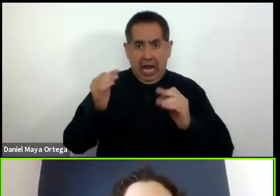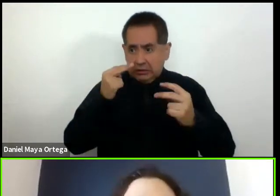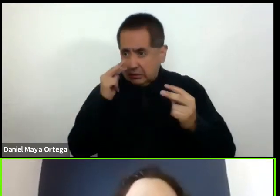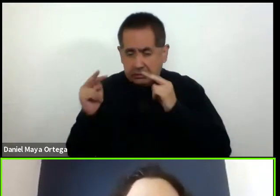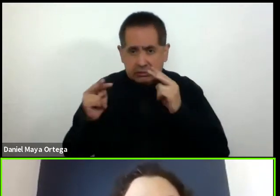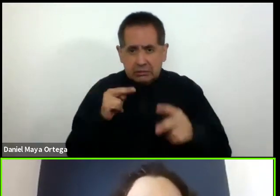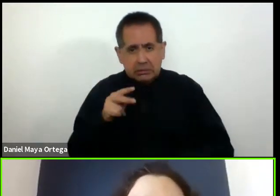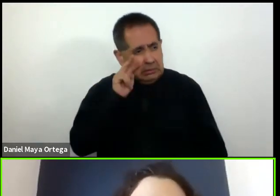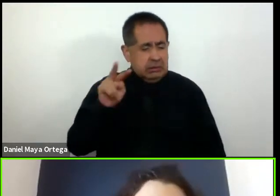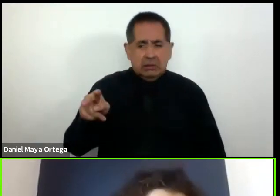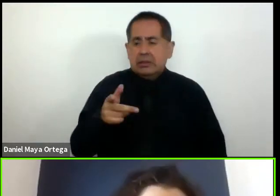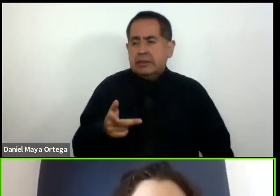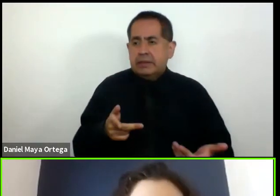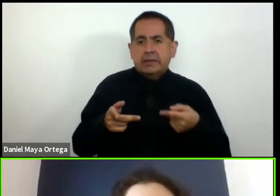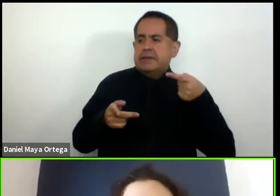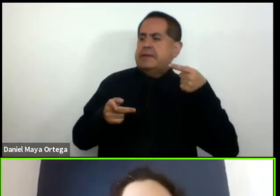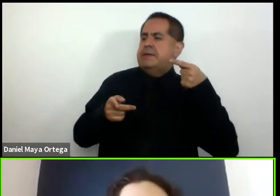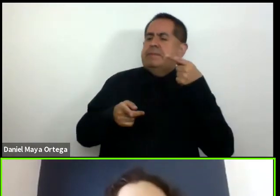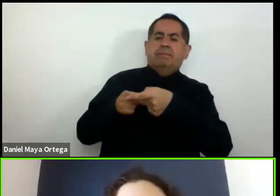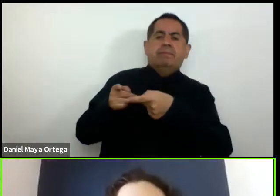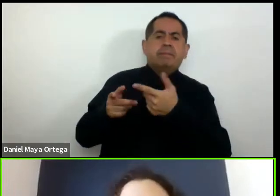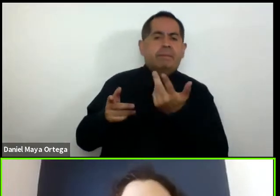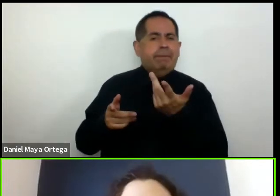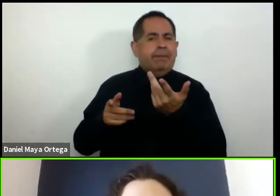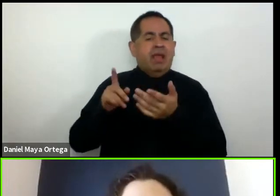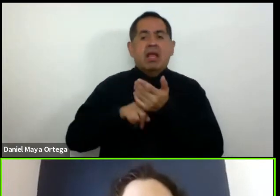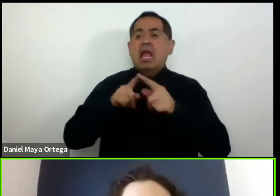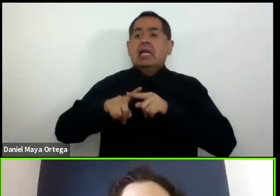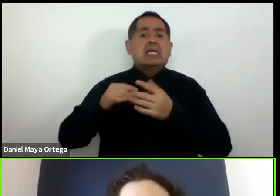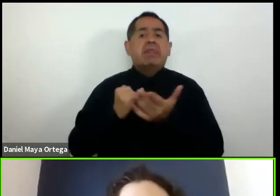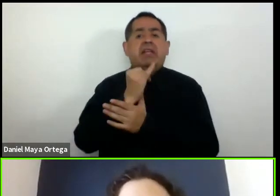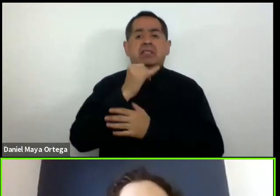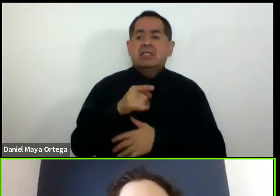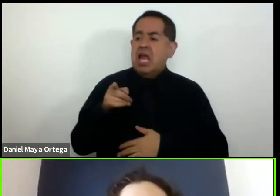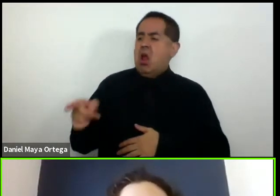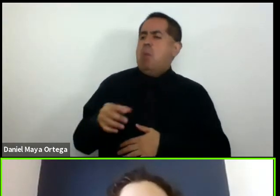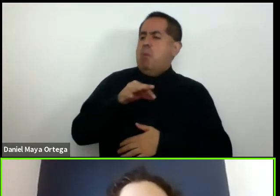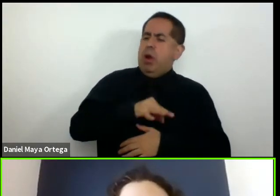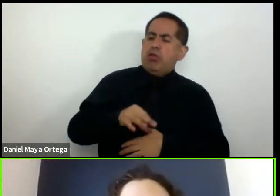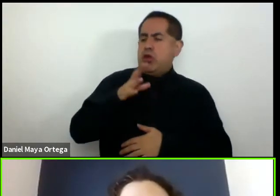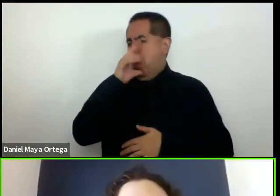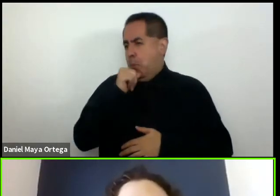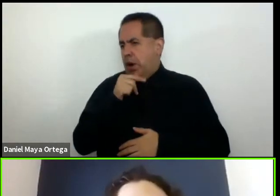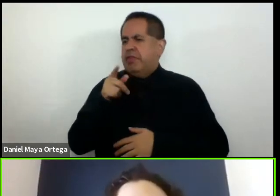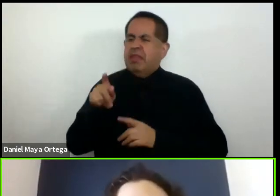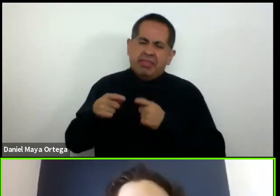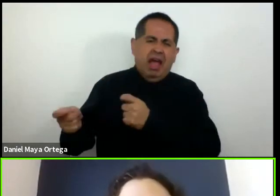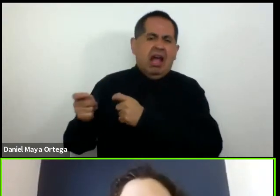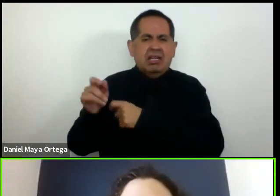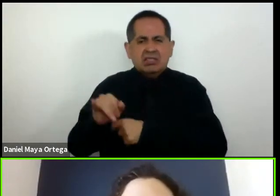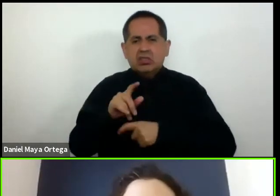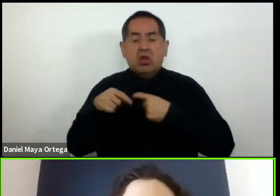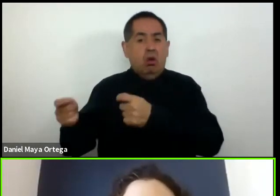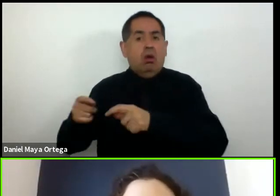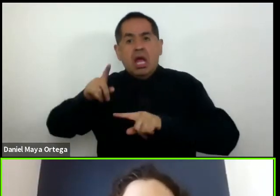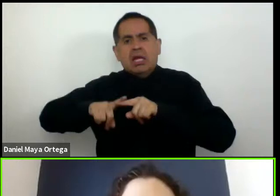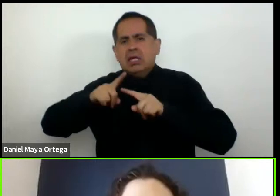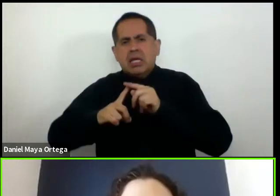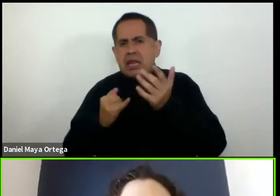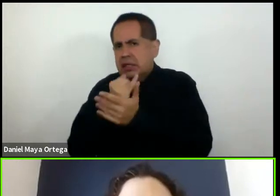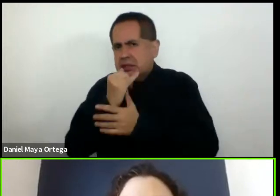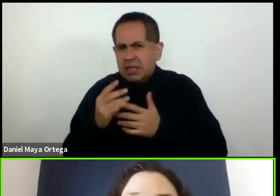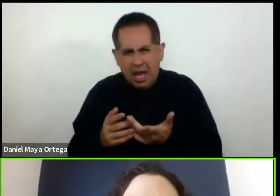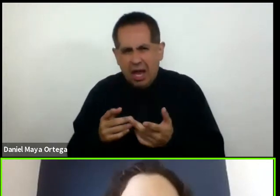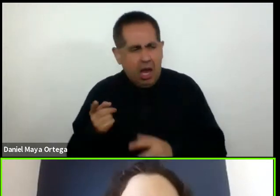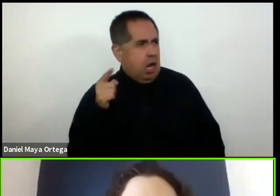la inimputabilidad, en este caso, ¿no? La decisión de si la persona es inimputable o no, si está exenta de responsabilidad penal, parece